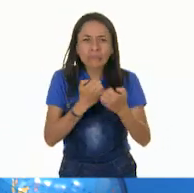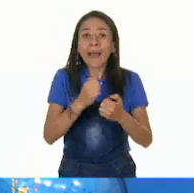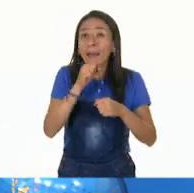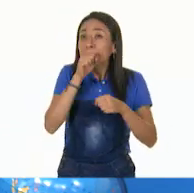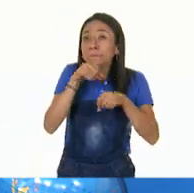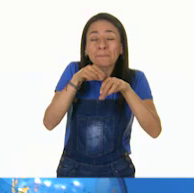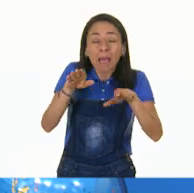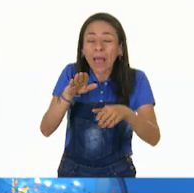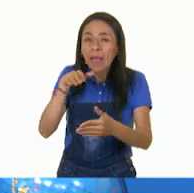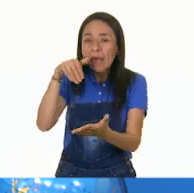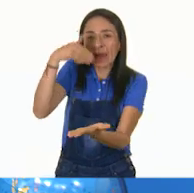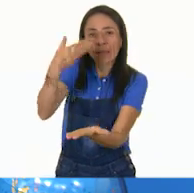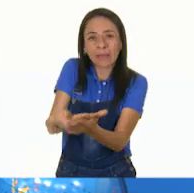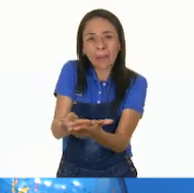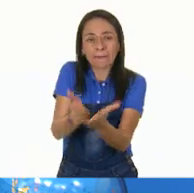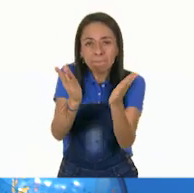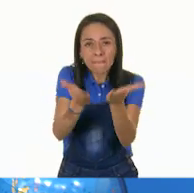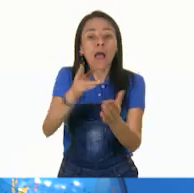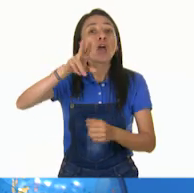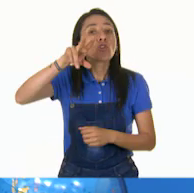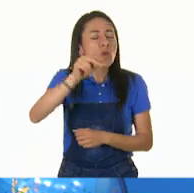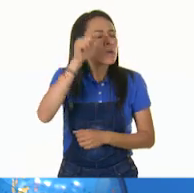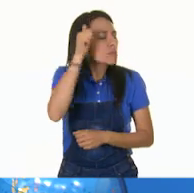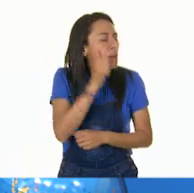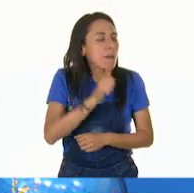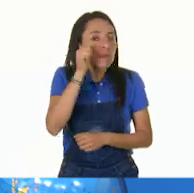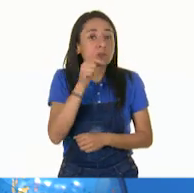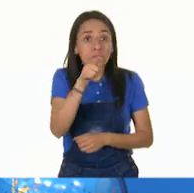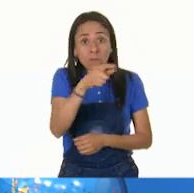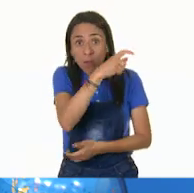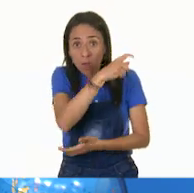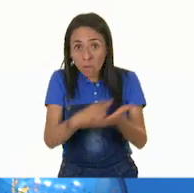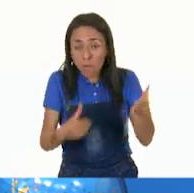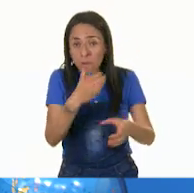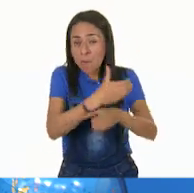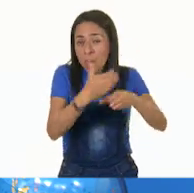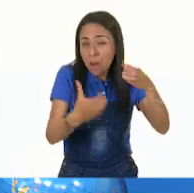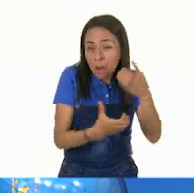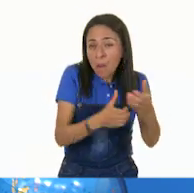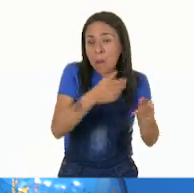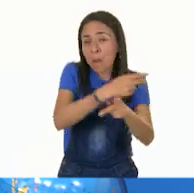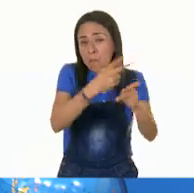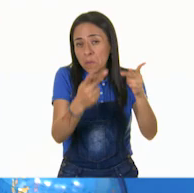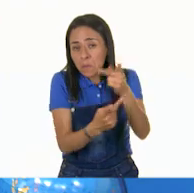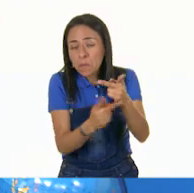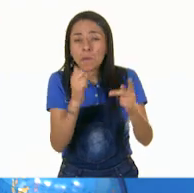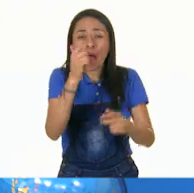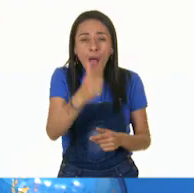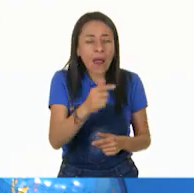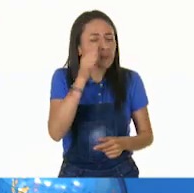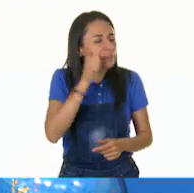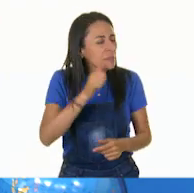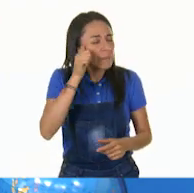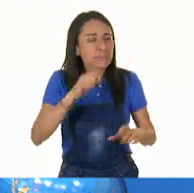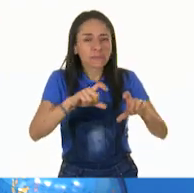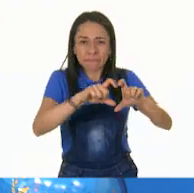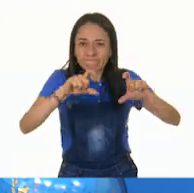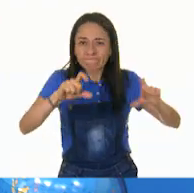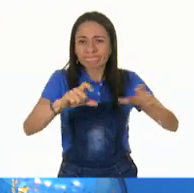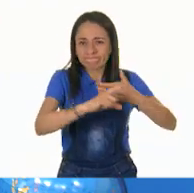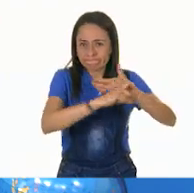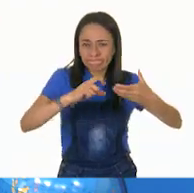siempre las etiquetas de los productos que vayan a comprar o consumir y saben que yo me di cuenta que el eslogan se repite siempre